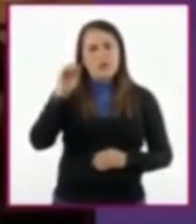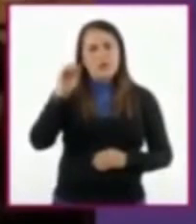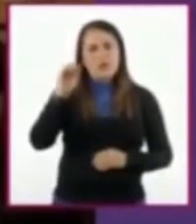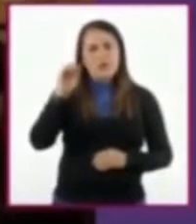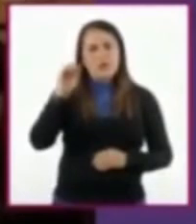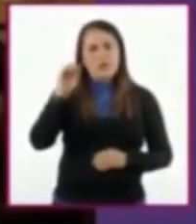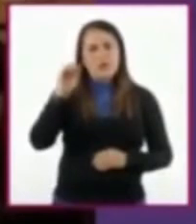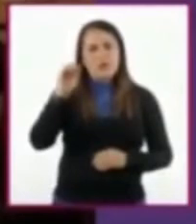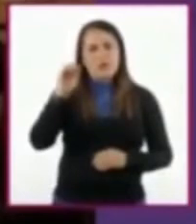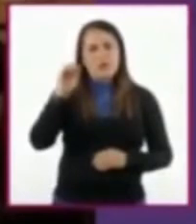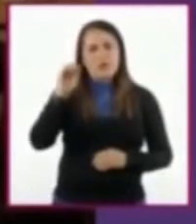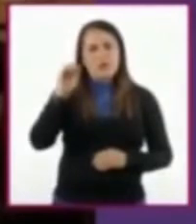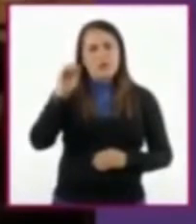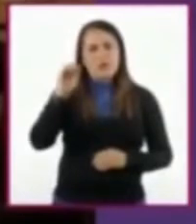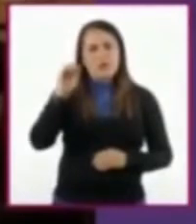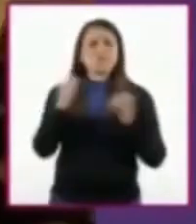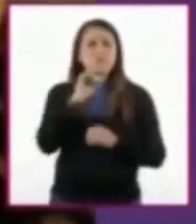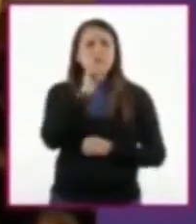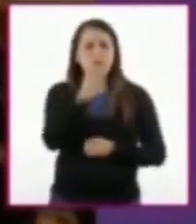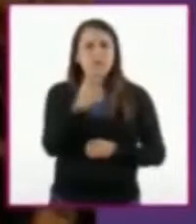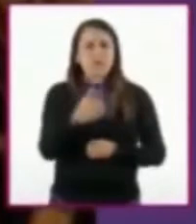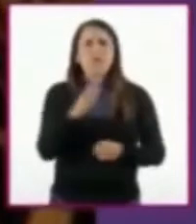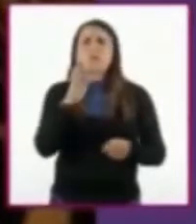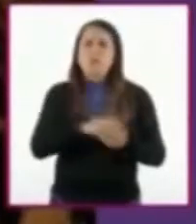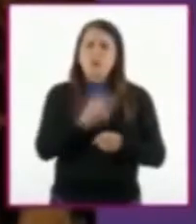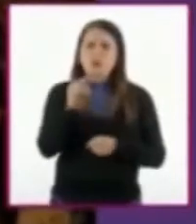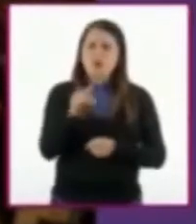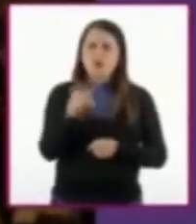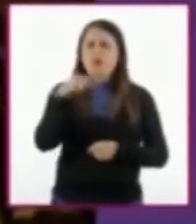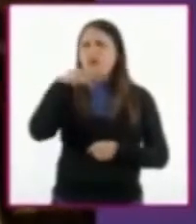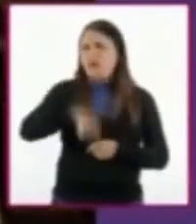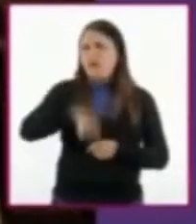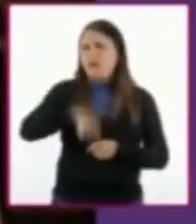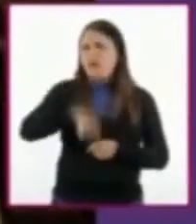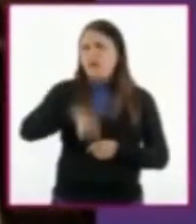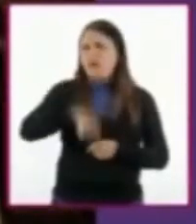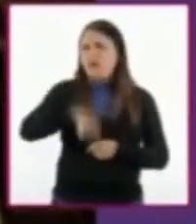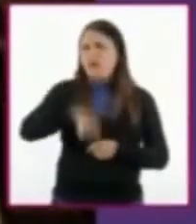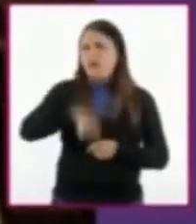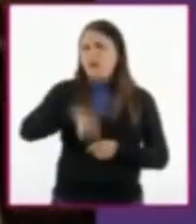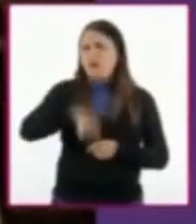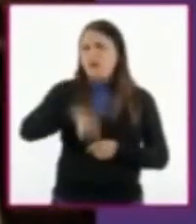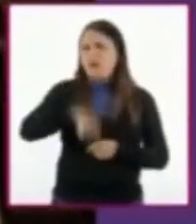aquí no los veo. ¿Por qué se usan estos materiales y no otros?